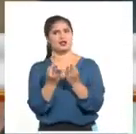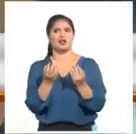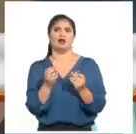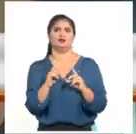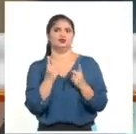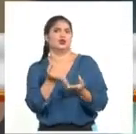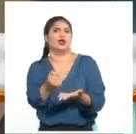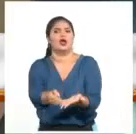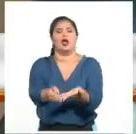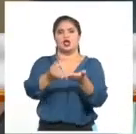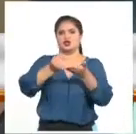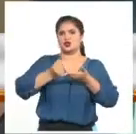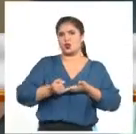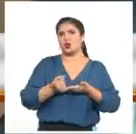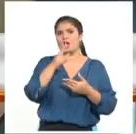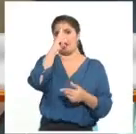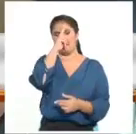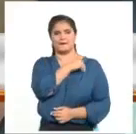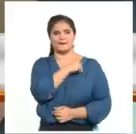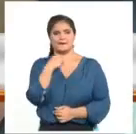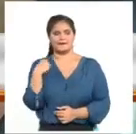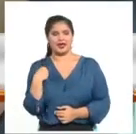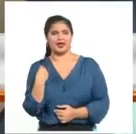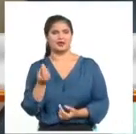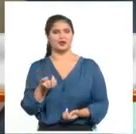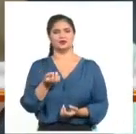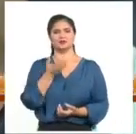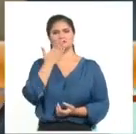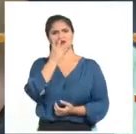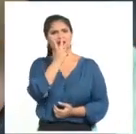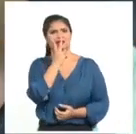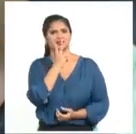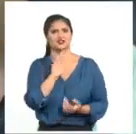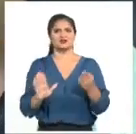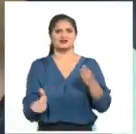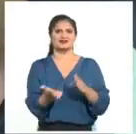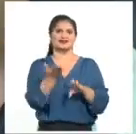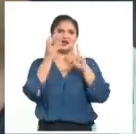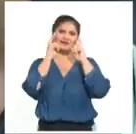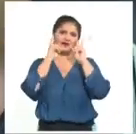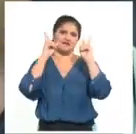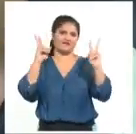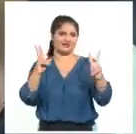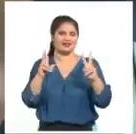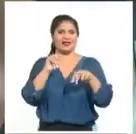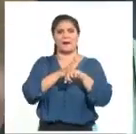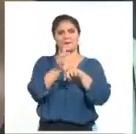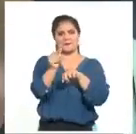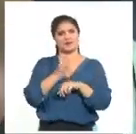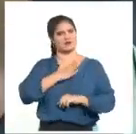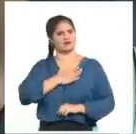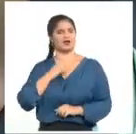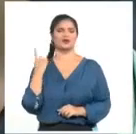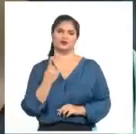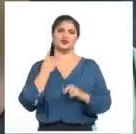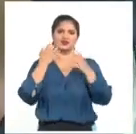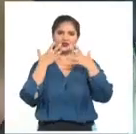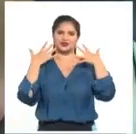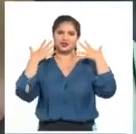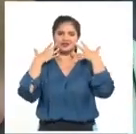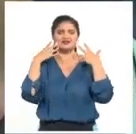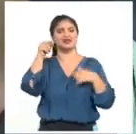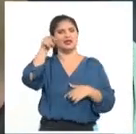son incondicional, es muy amoroso, muy atento, que le salvaron la vida a mi hermano. Y estamos súper contentos que